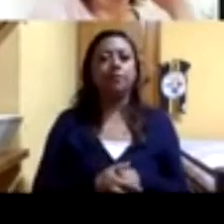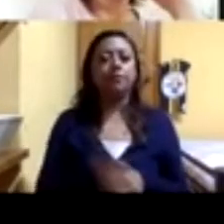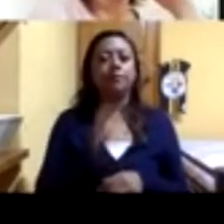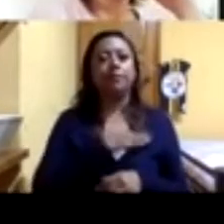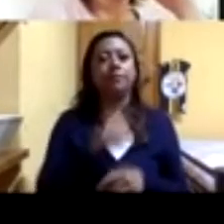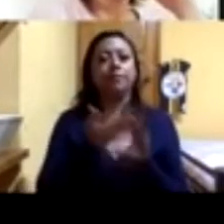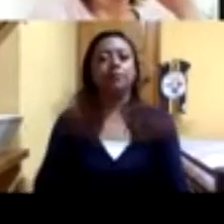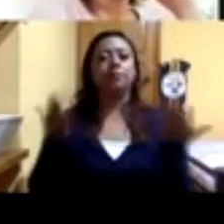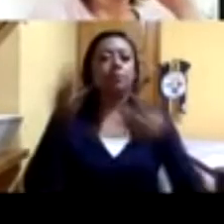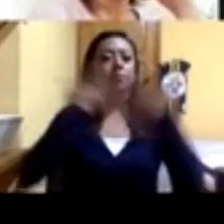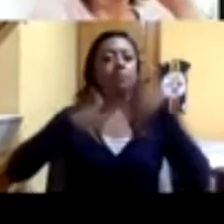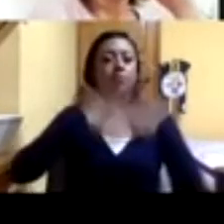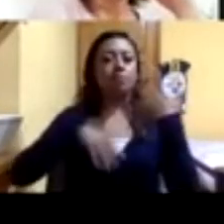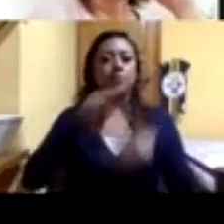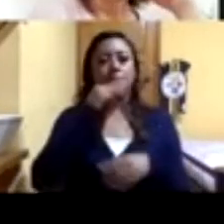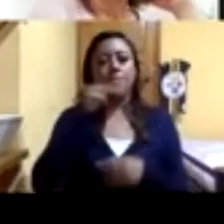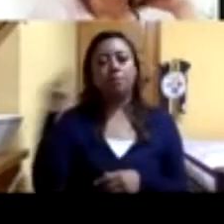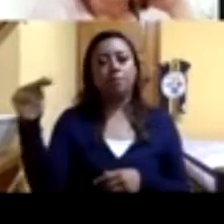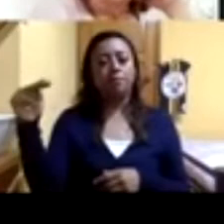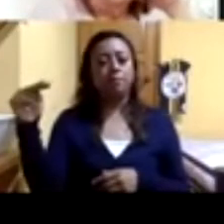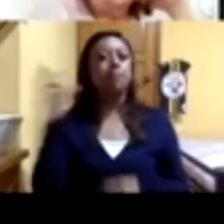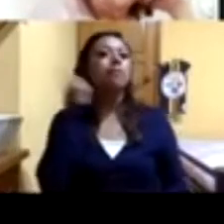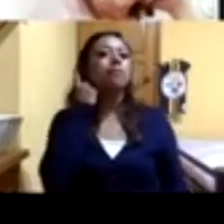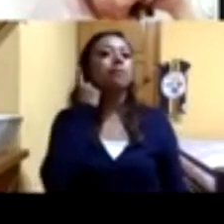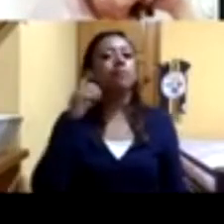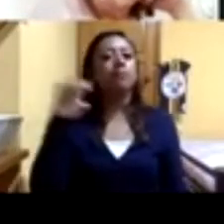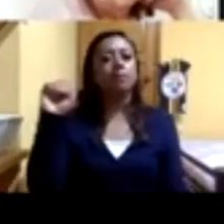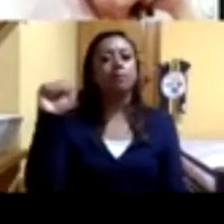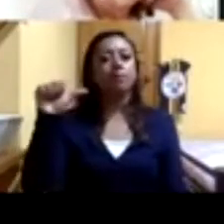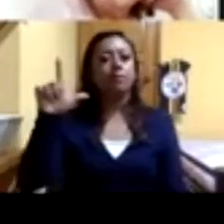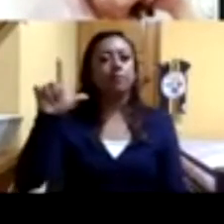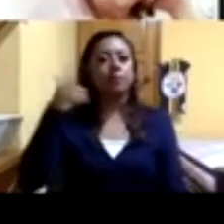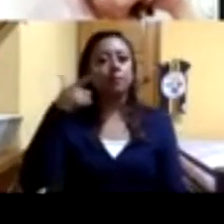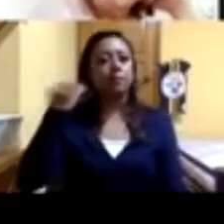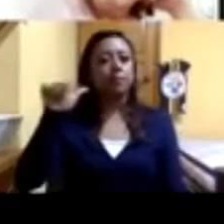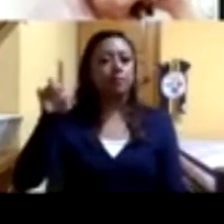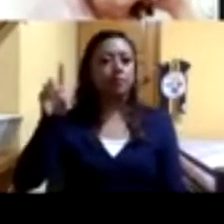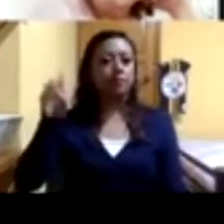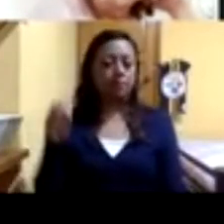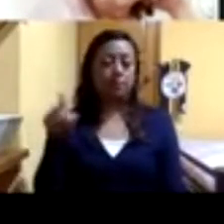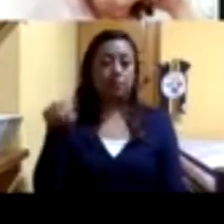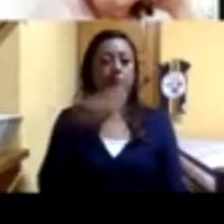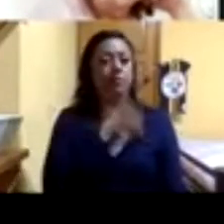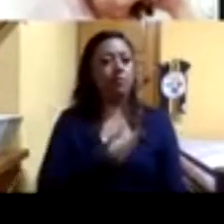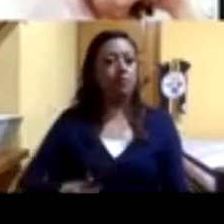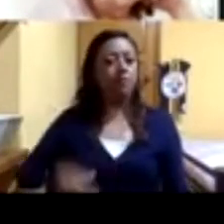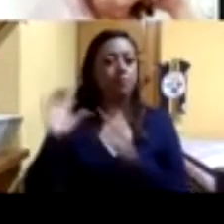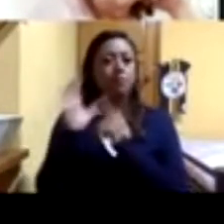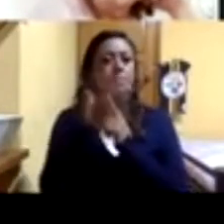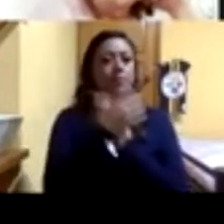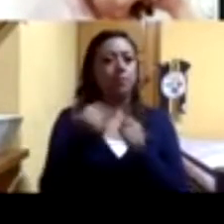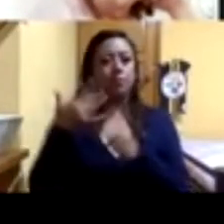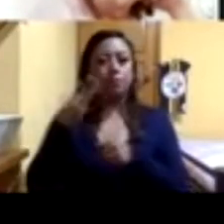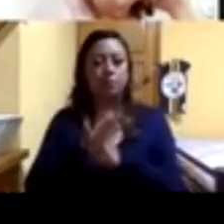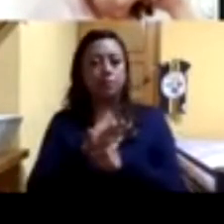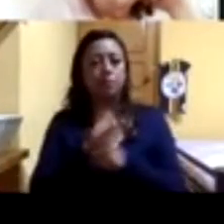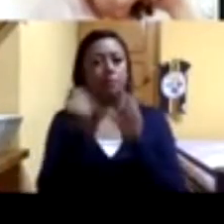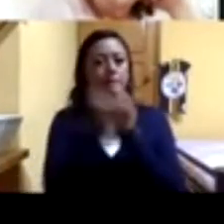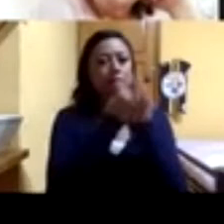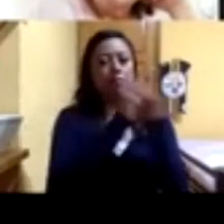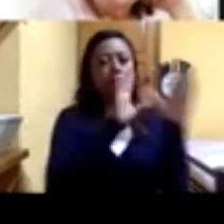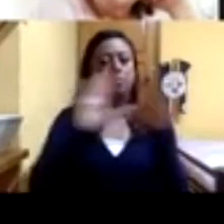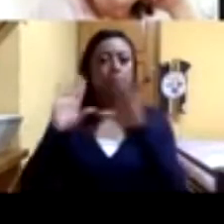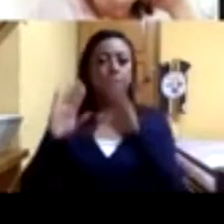turno del mensaje del diputado Rigoberto Salgado Vázquez, quien es presidente del Comité de Administración y Capacitación en el